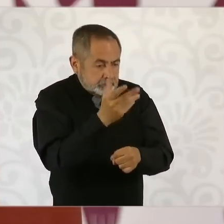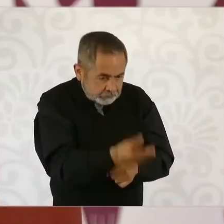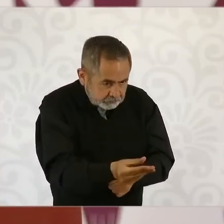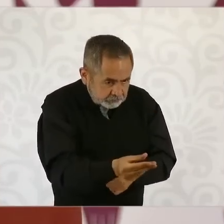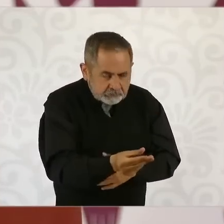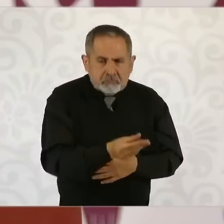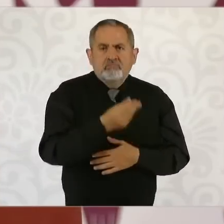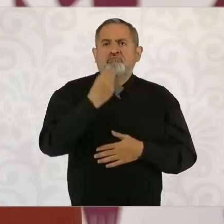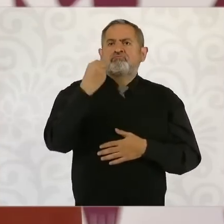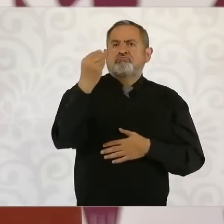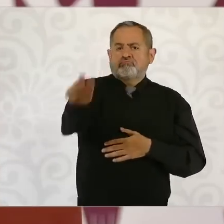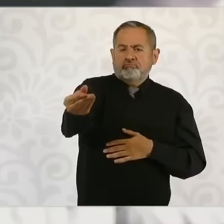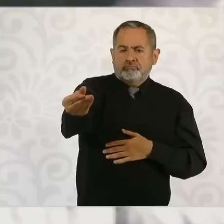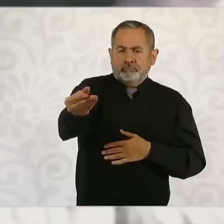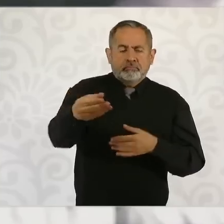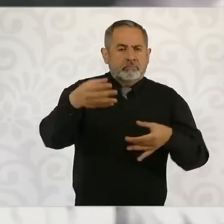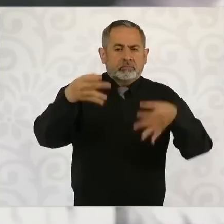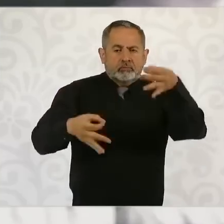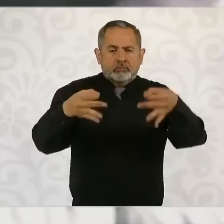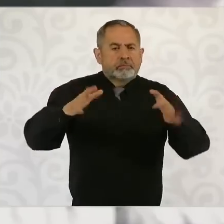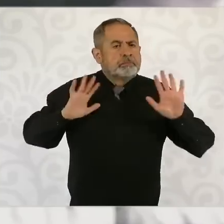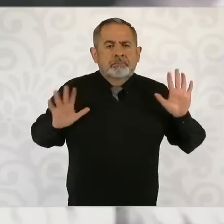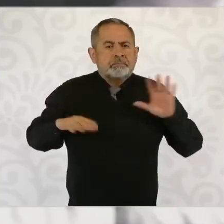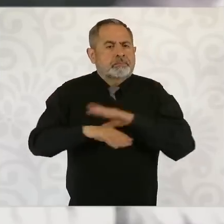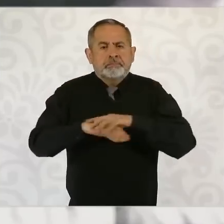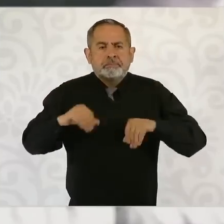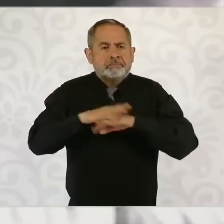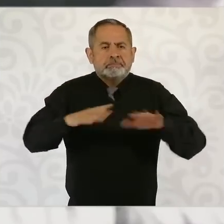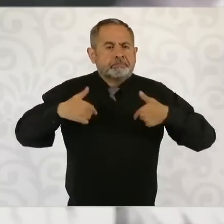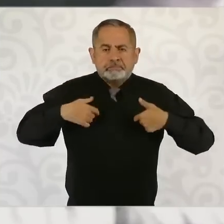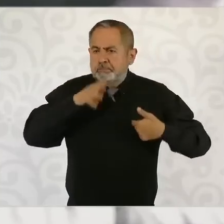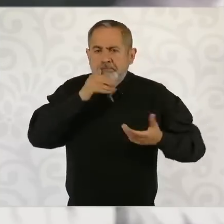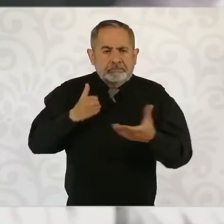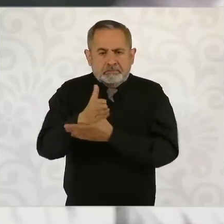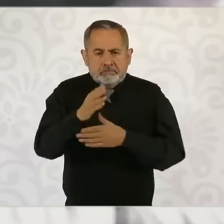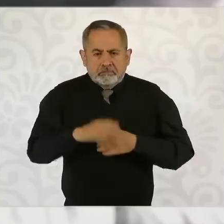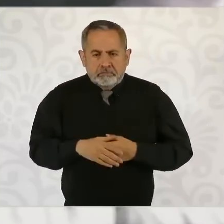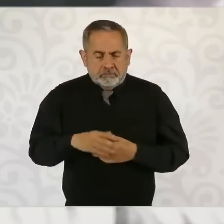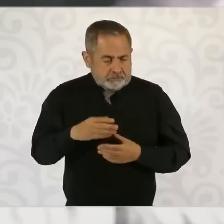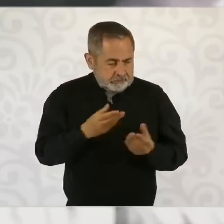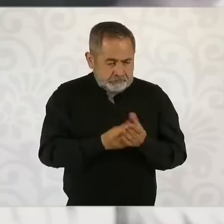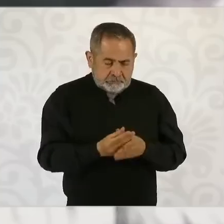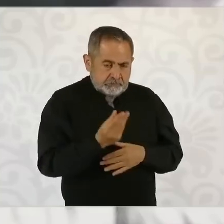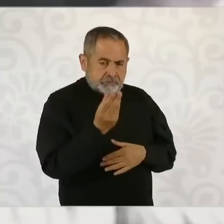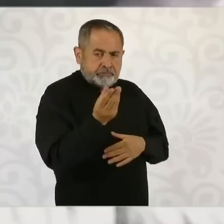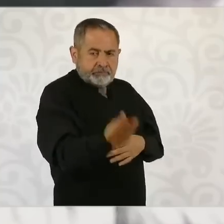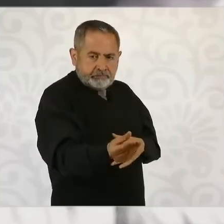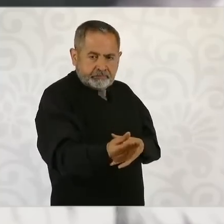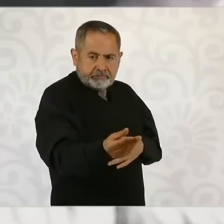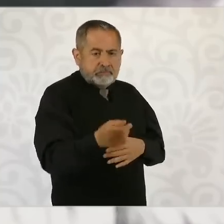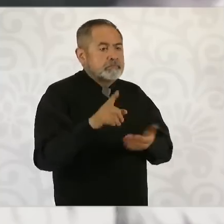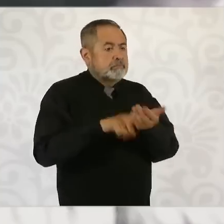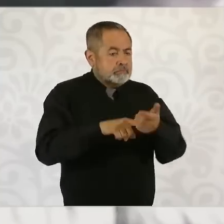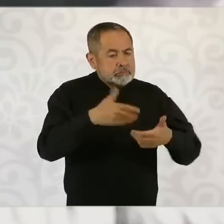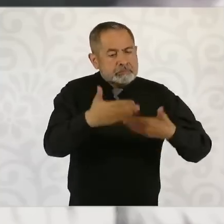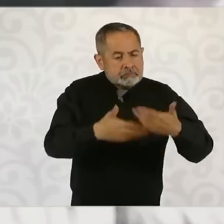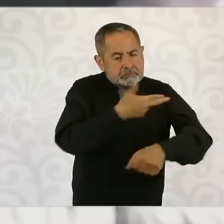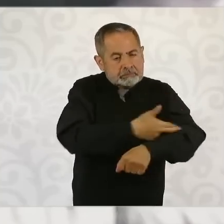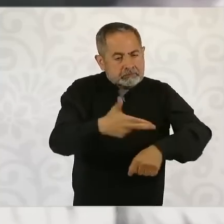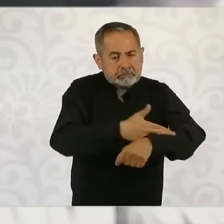momento que judicializamos, dejamos de tener funciones de autoridad y todo lo que ocurre en el